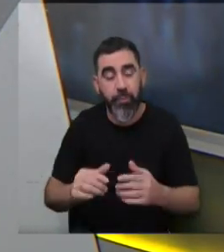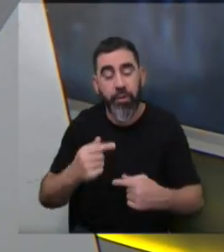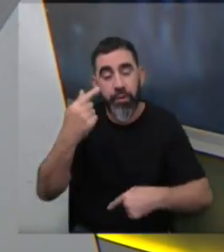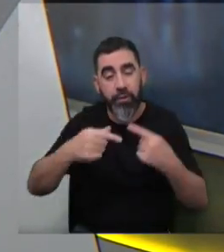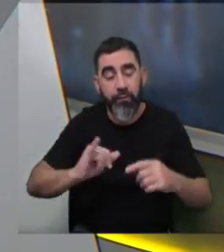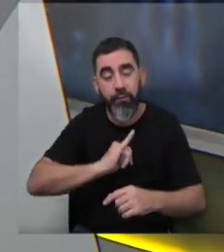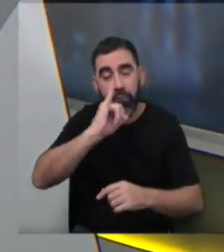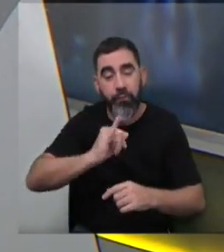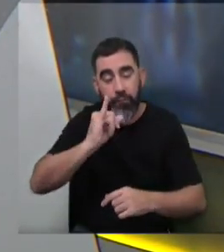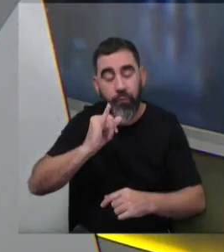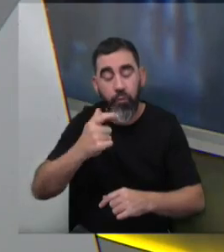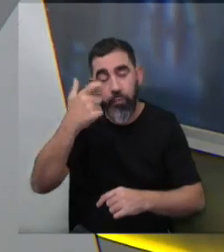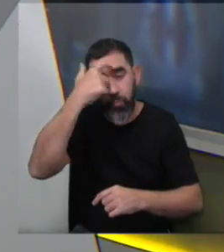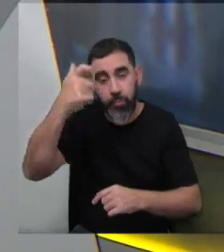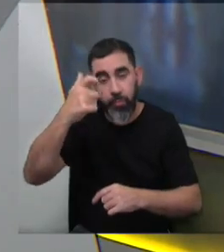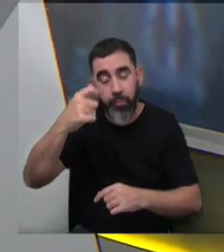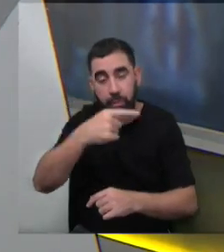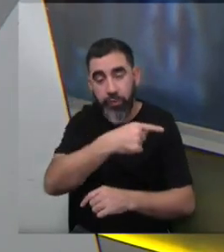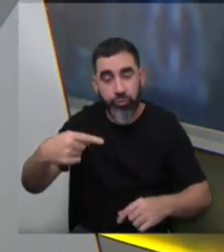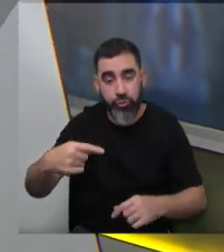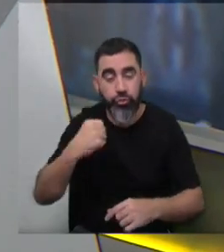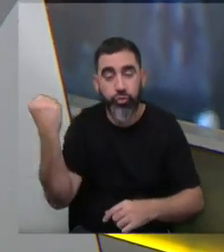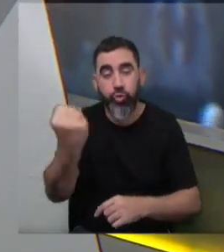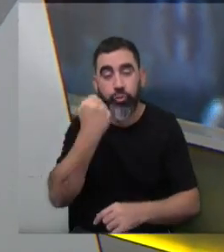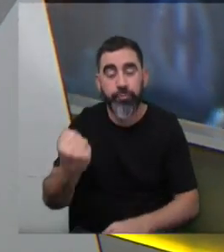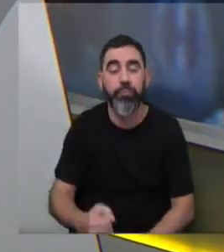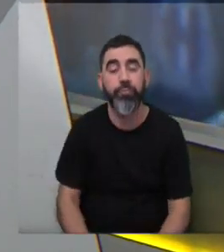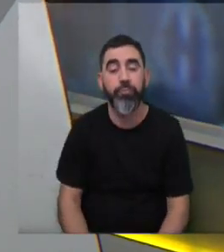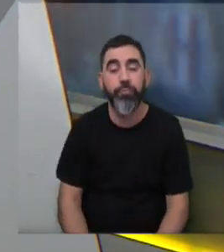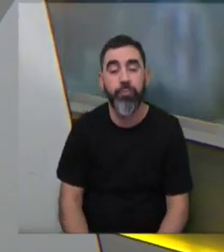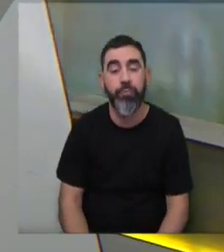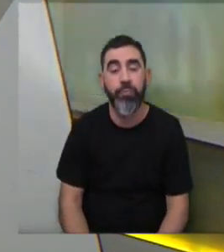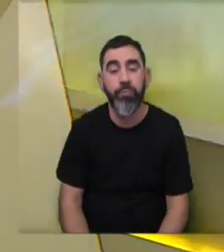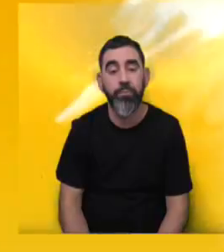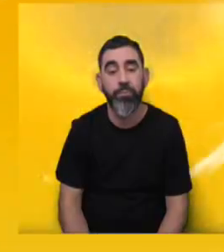el tradicional salpicón con las principales noticias científicas de la semana.